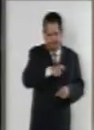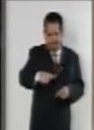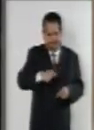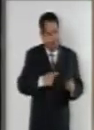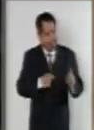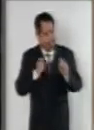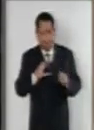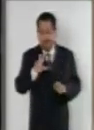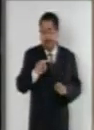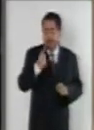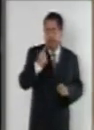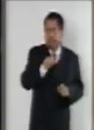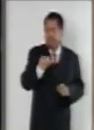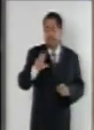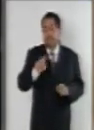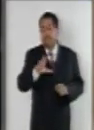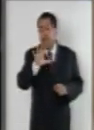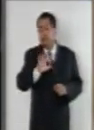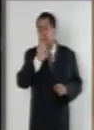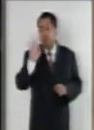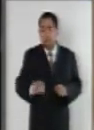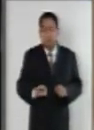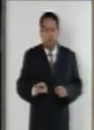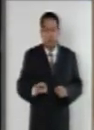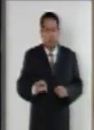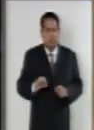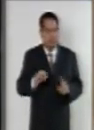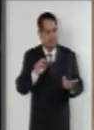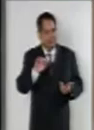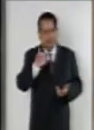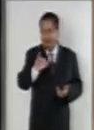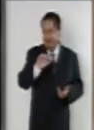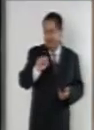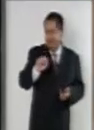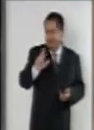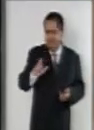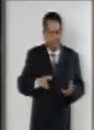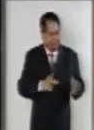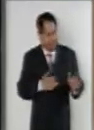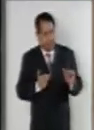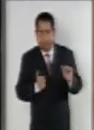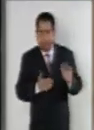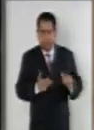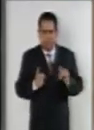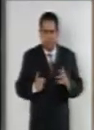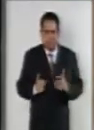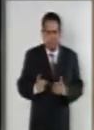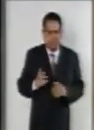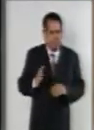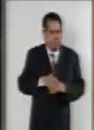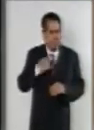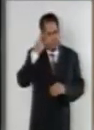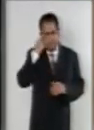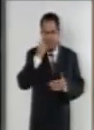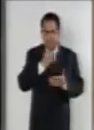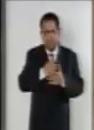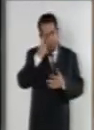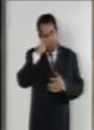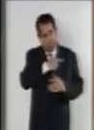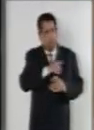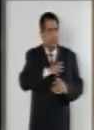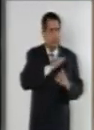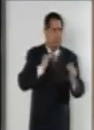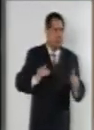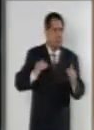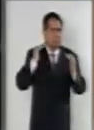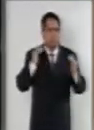entre el 31 y el 35% del impuesto sobre la renta. ¿Por qué privilegios solo para la élite ya